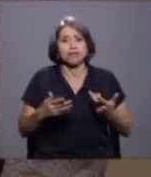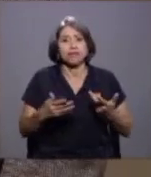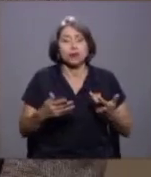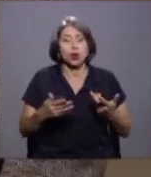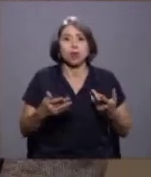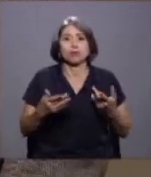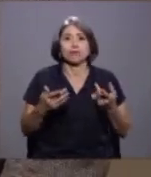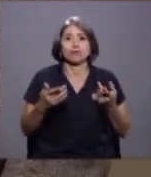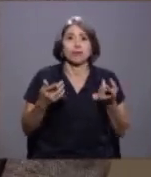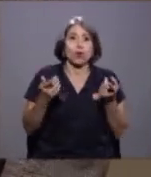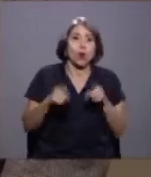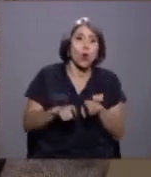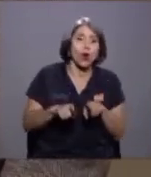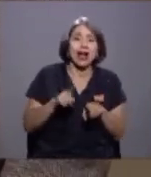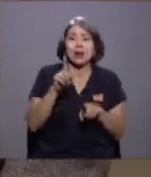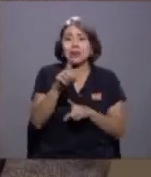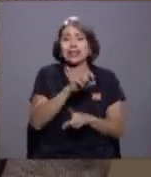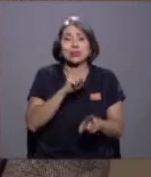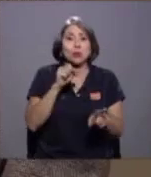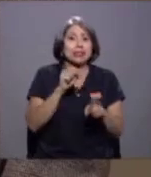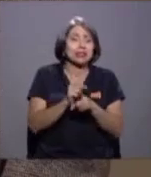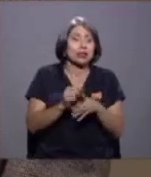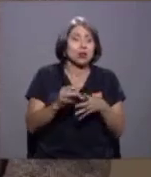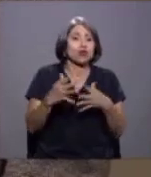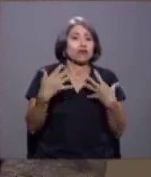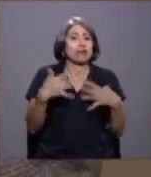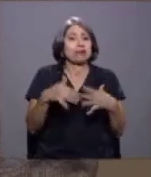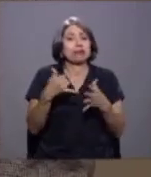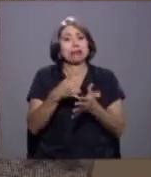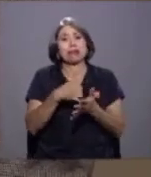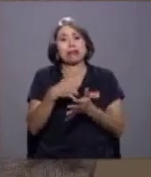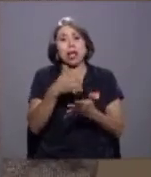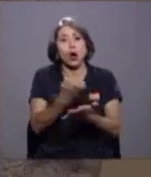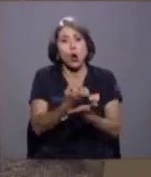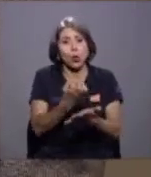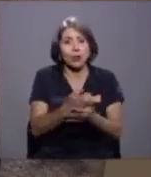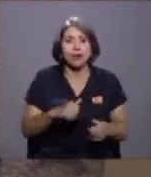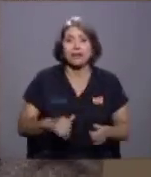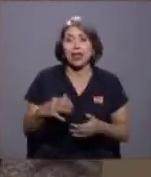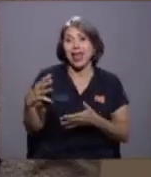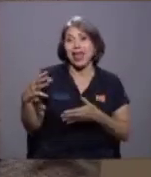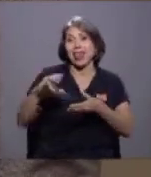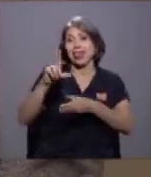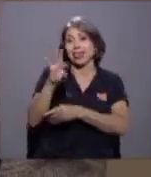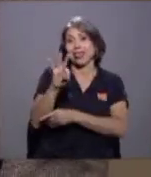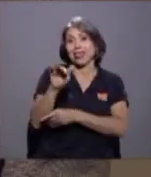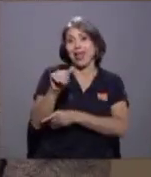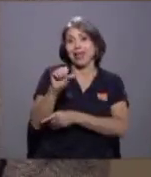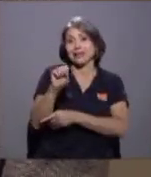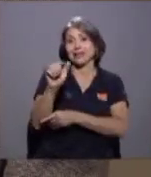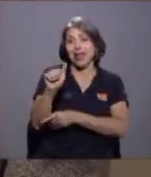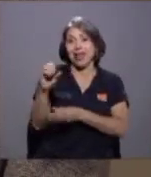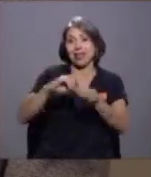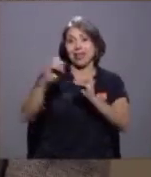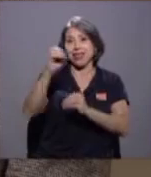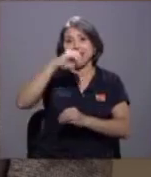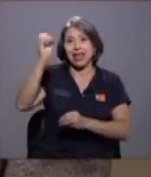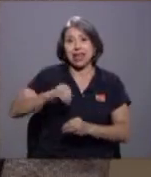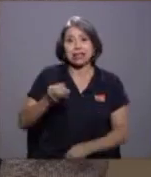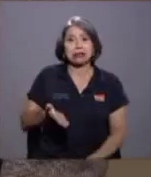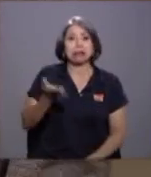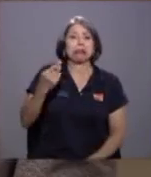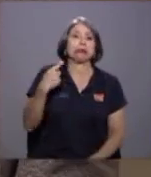un lastre sobre la economía, provoca una elevación de las tasas de interés, lo cual encarece la producción